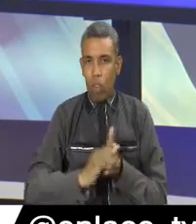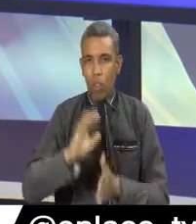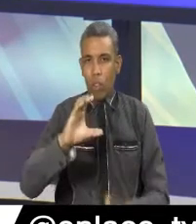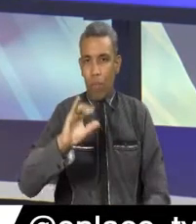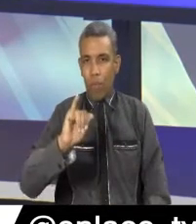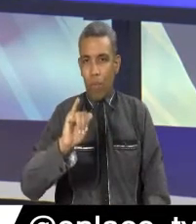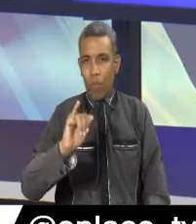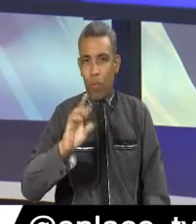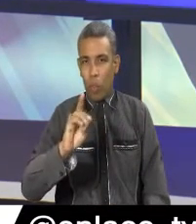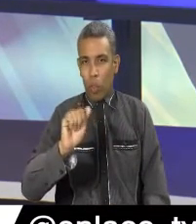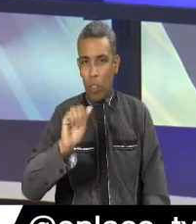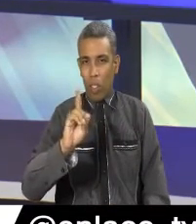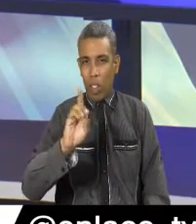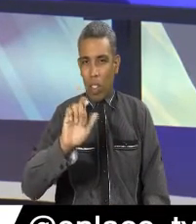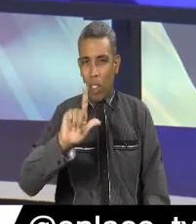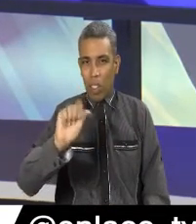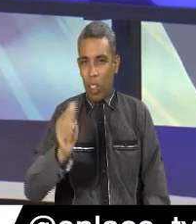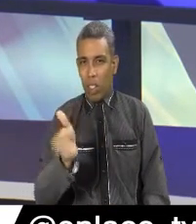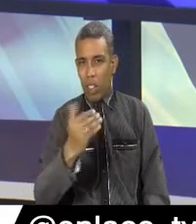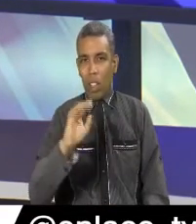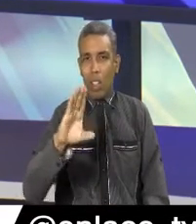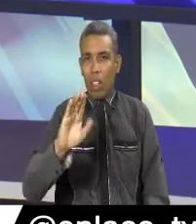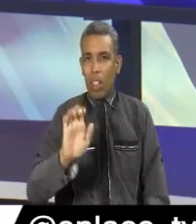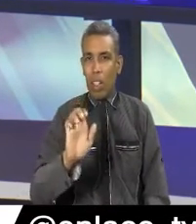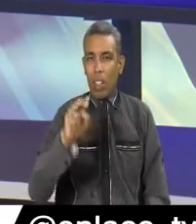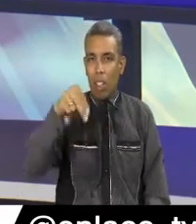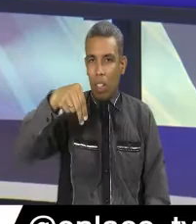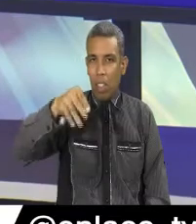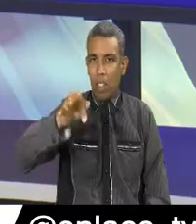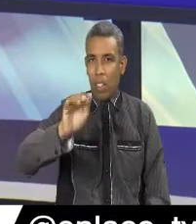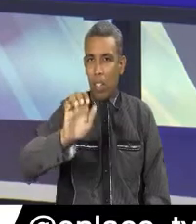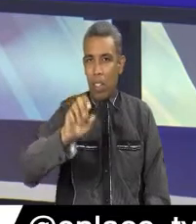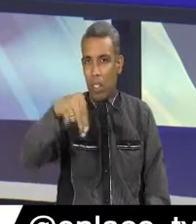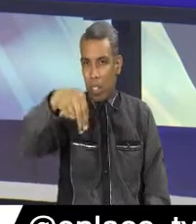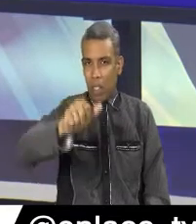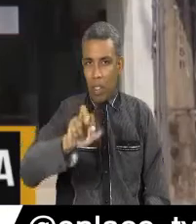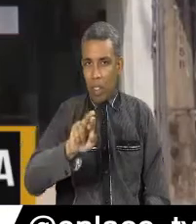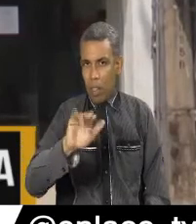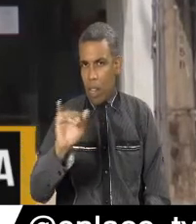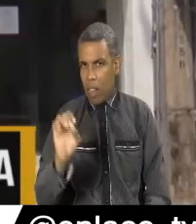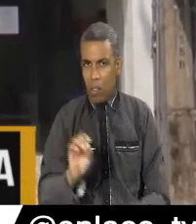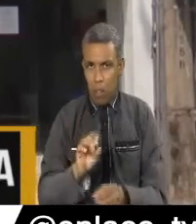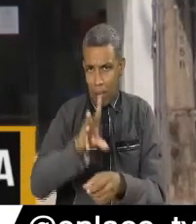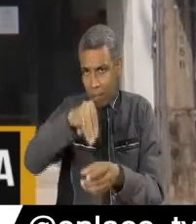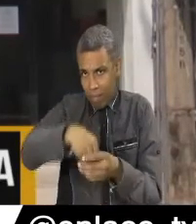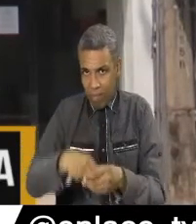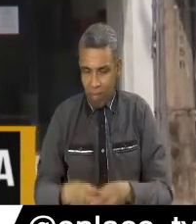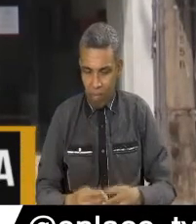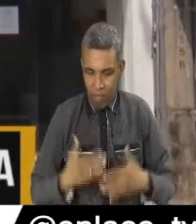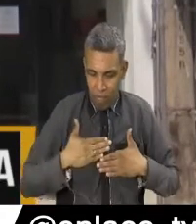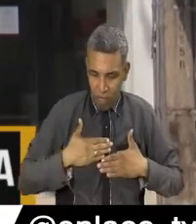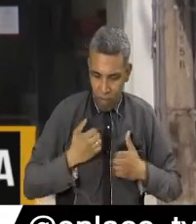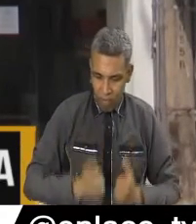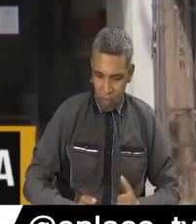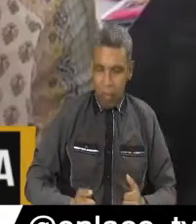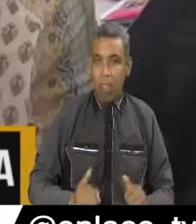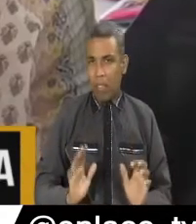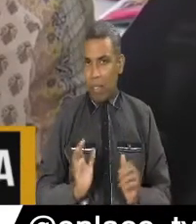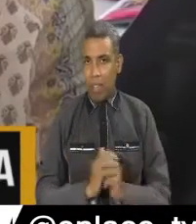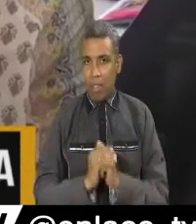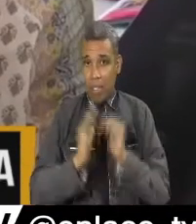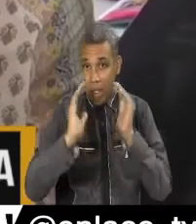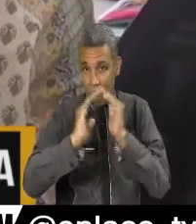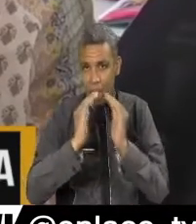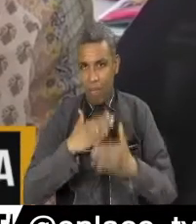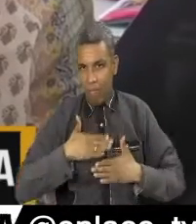Así lo dio a conocer el director de Eduba, Devinson Gómez Martínez. El gerente de la empresa de desarrollo urbano de Barranca Bermeja, Eduba, Devinson Gómez